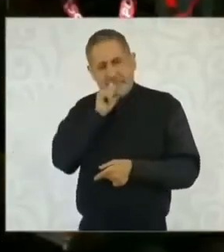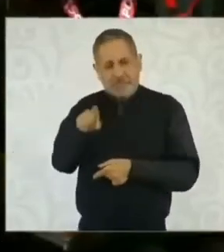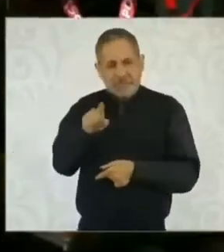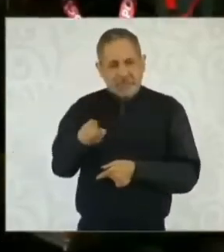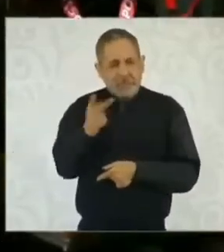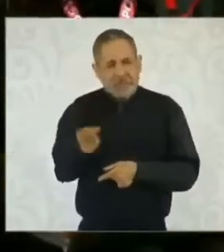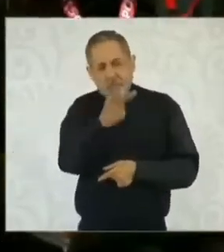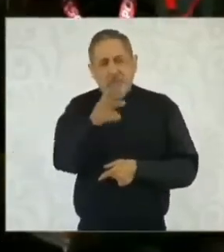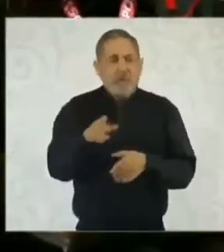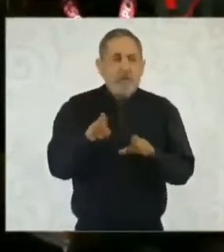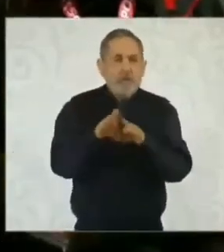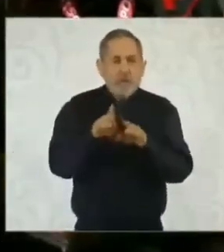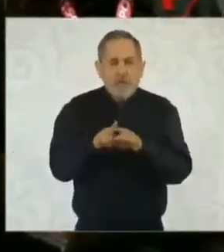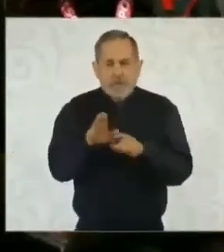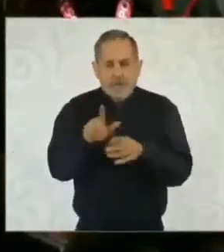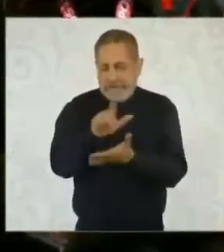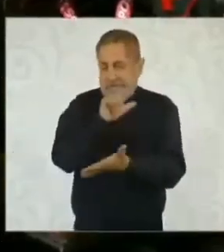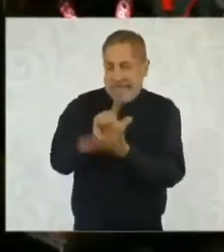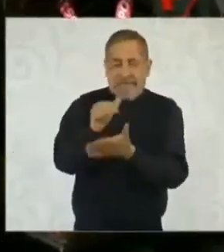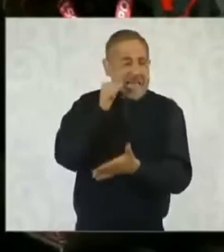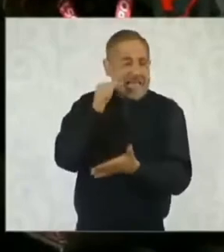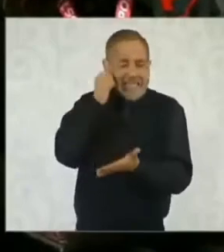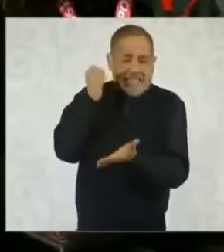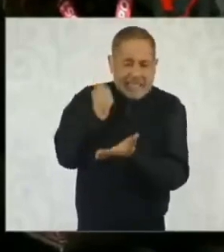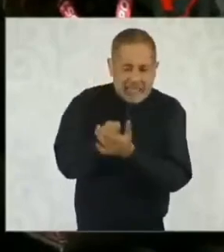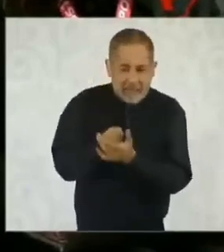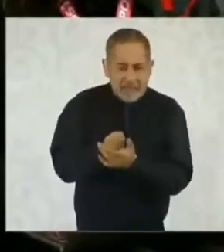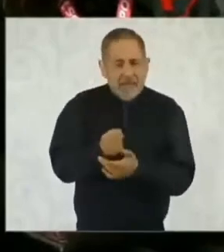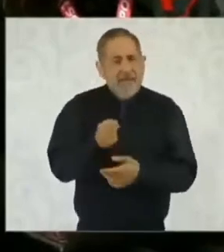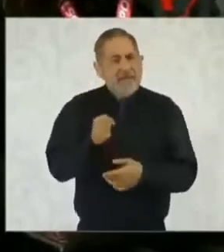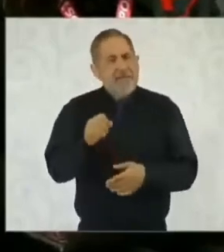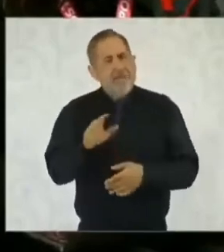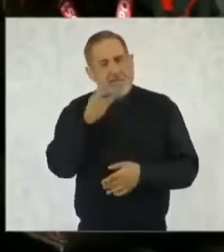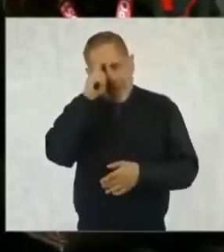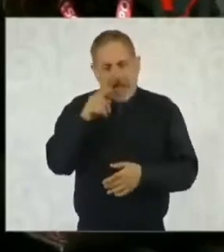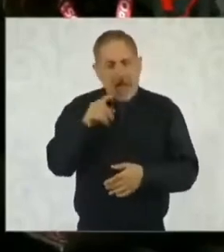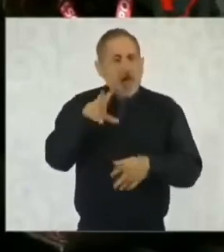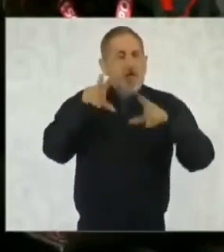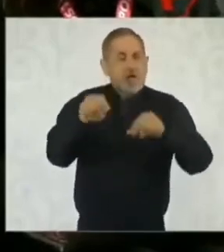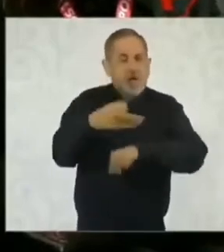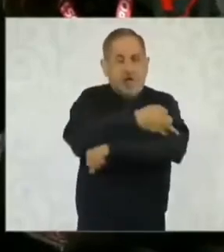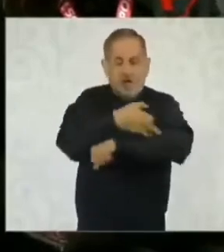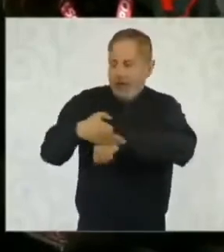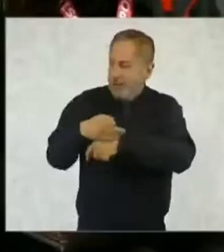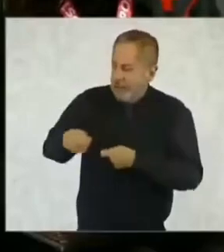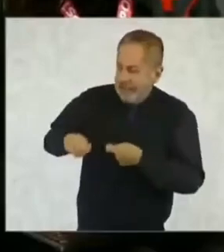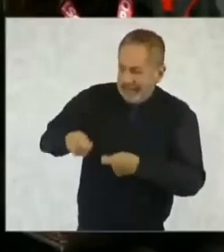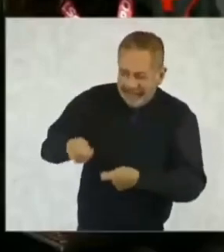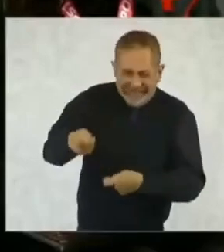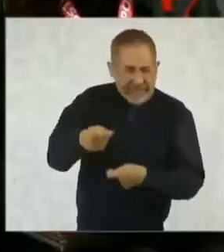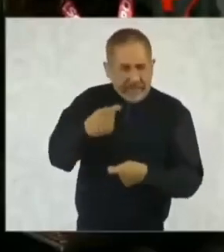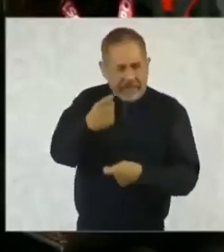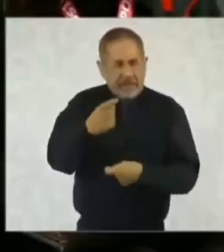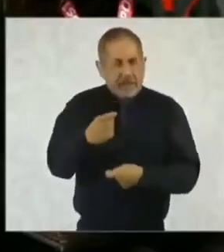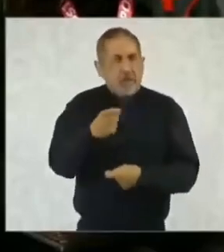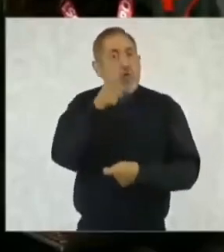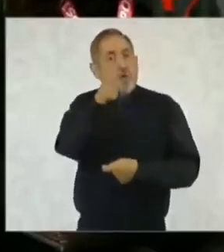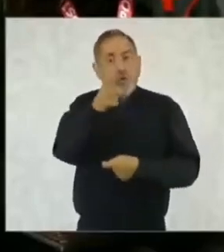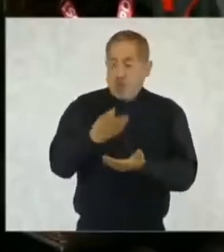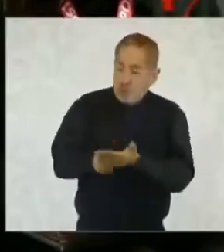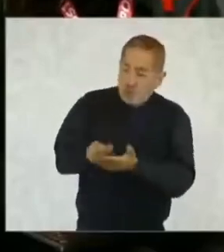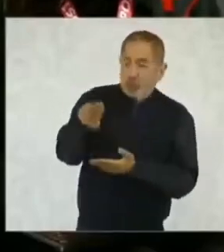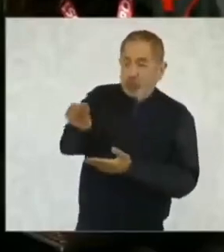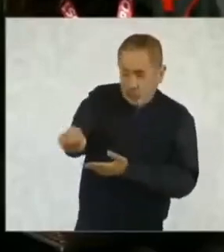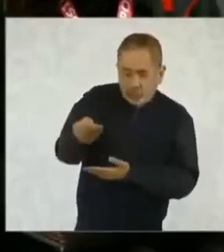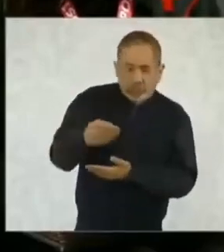Pues pareciera que todo está bien, pero el cambio que se aprobó a la reforma, a la esencia que usted la mandó, se dio,